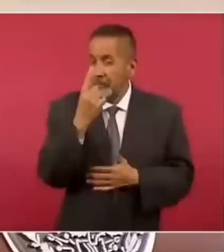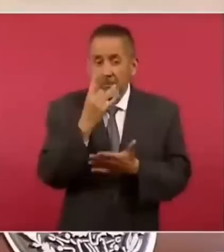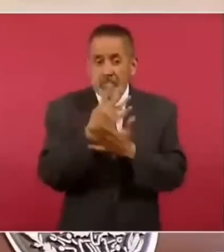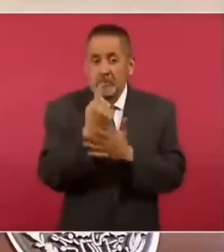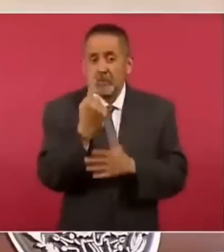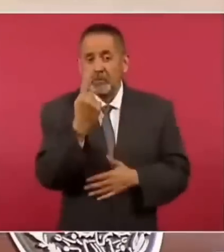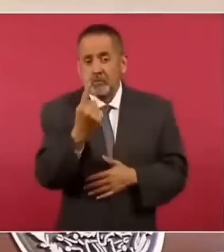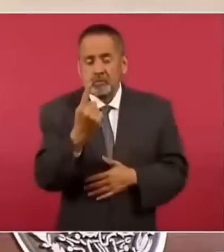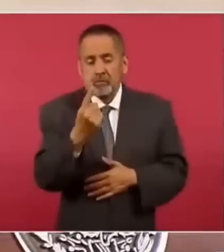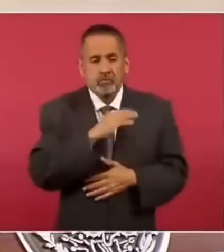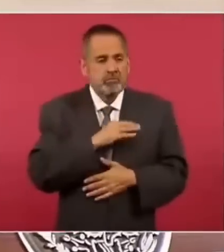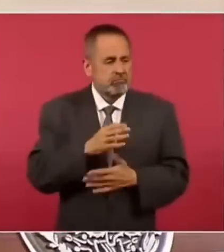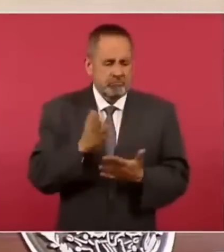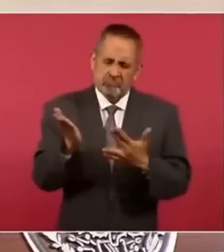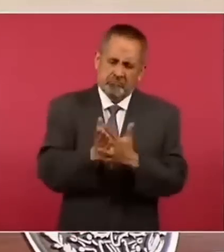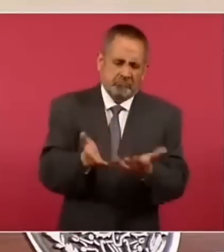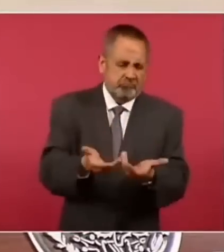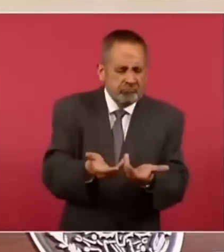que logra eso.